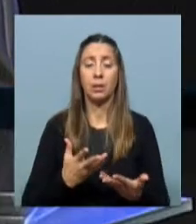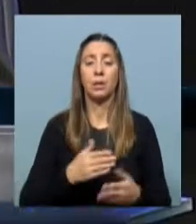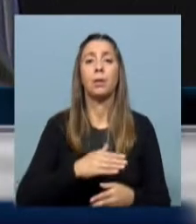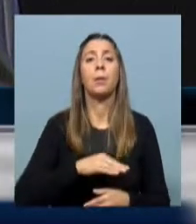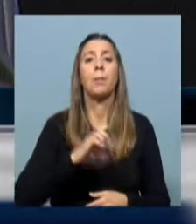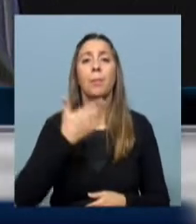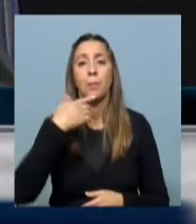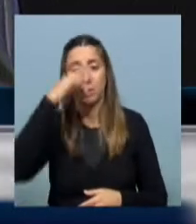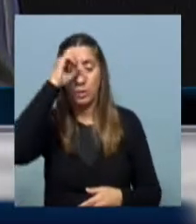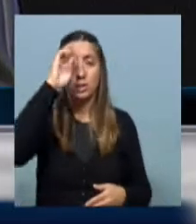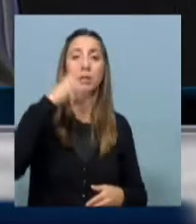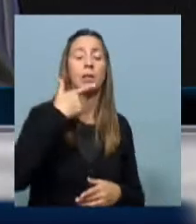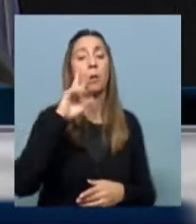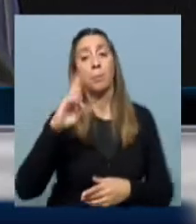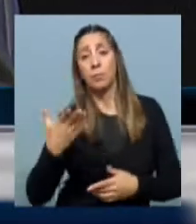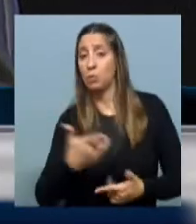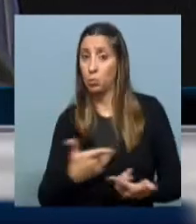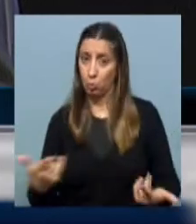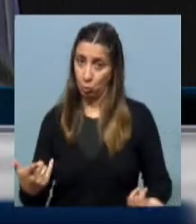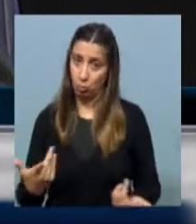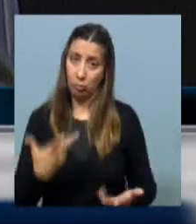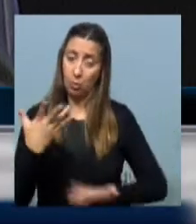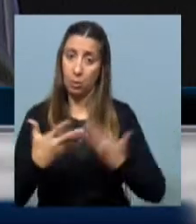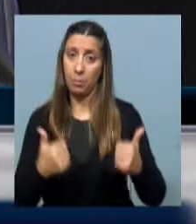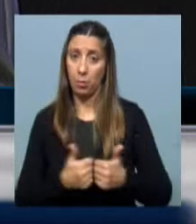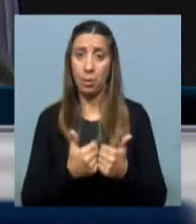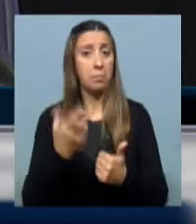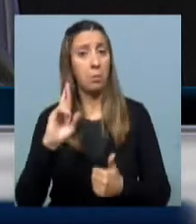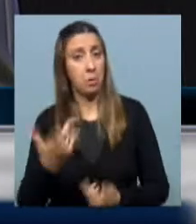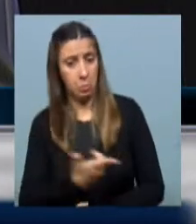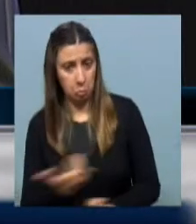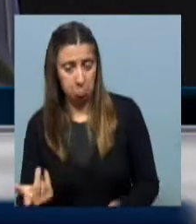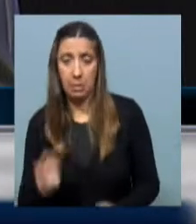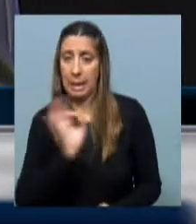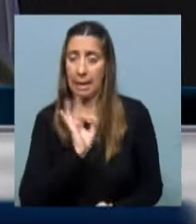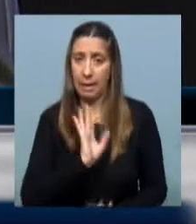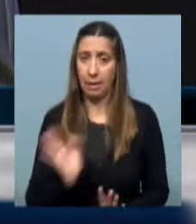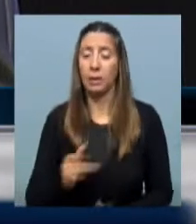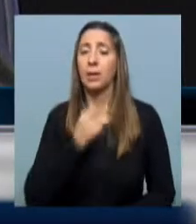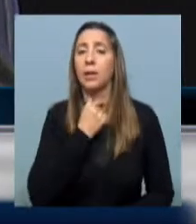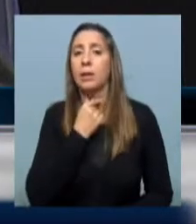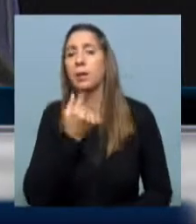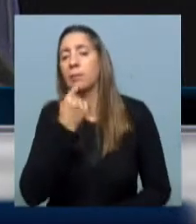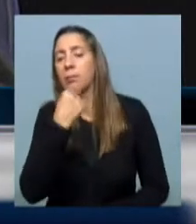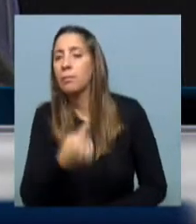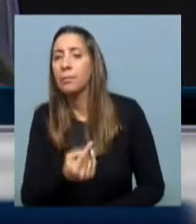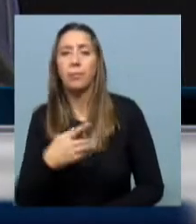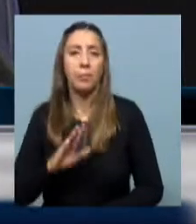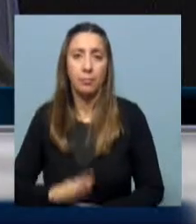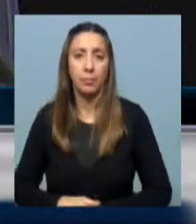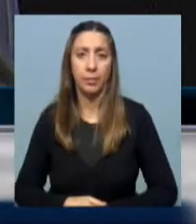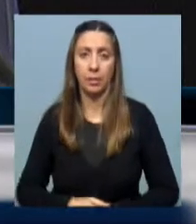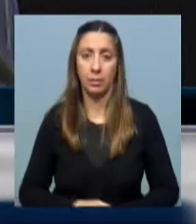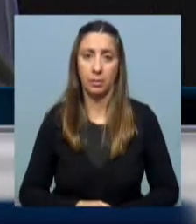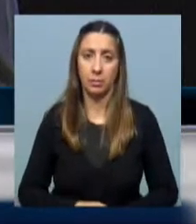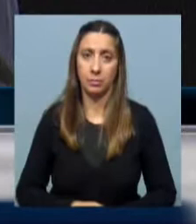Carretas, evidentemente, no está autorizada. Es una quema controlada no autorizada. Lo quisieron hacer pasar como que era